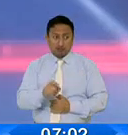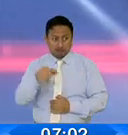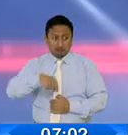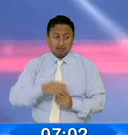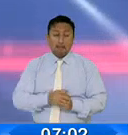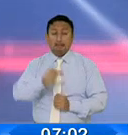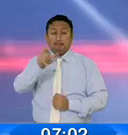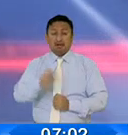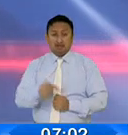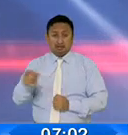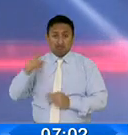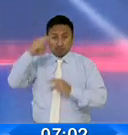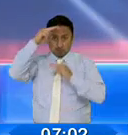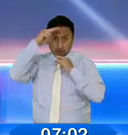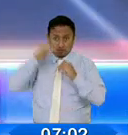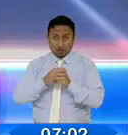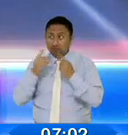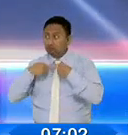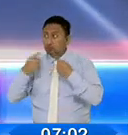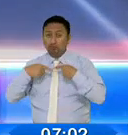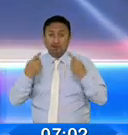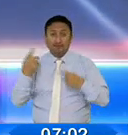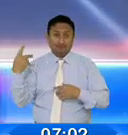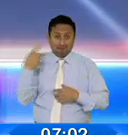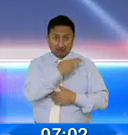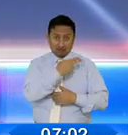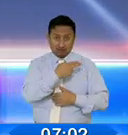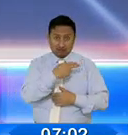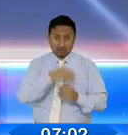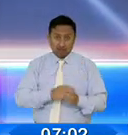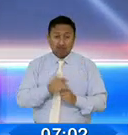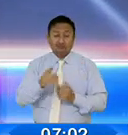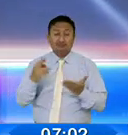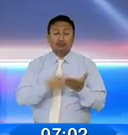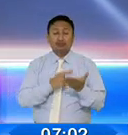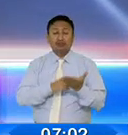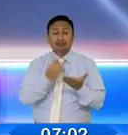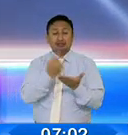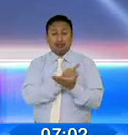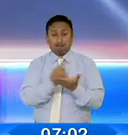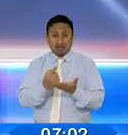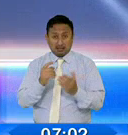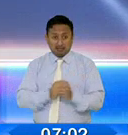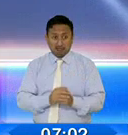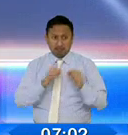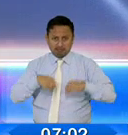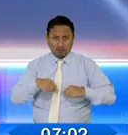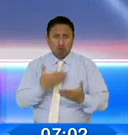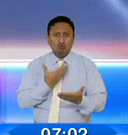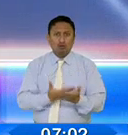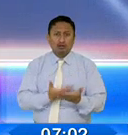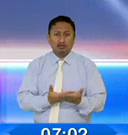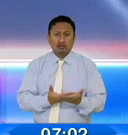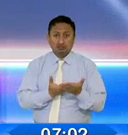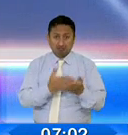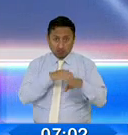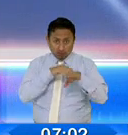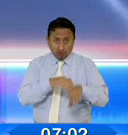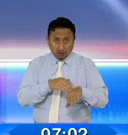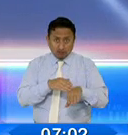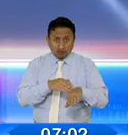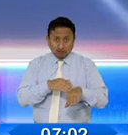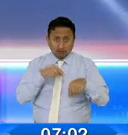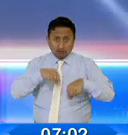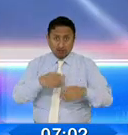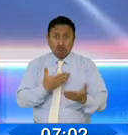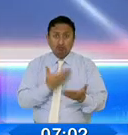replicado esa noticia falsa de la revista Semana presenten pruebas, presenten documentos, presenten la